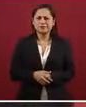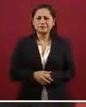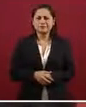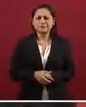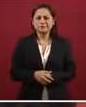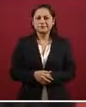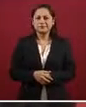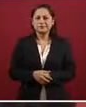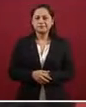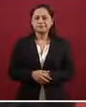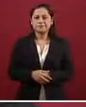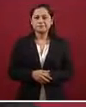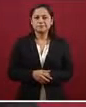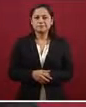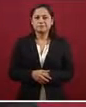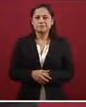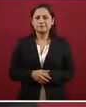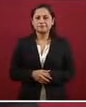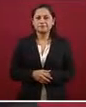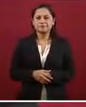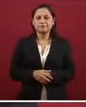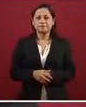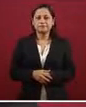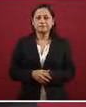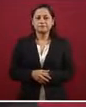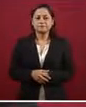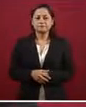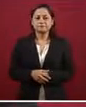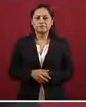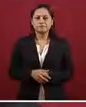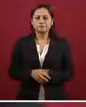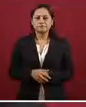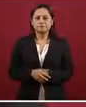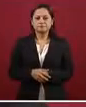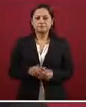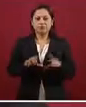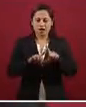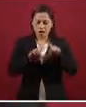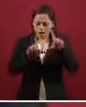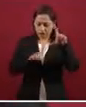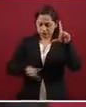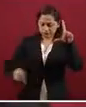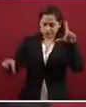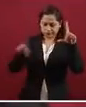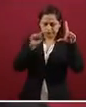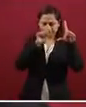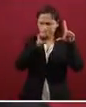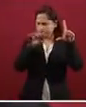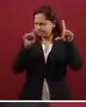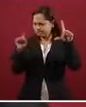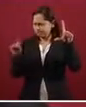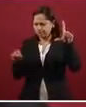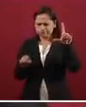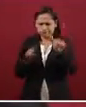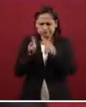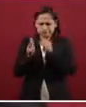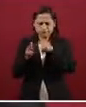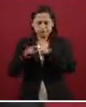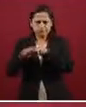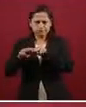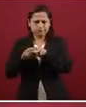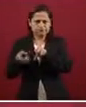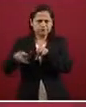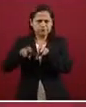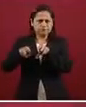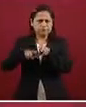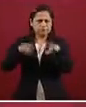en ninguna otra parte se podría hacer un tren de pasajeros, porque ya